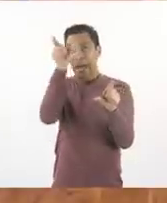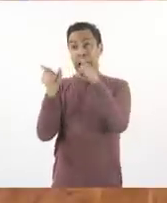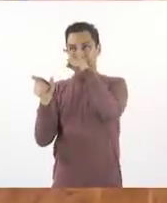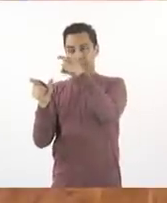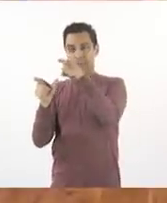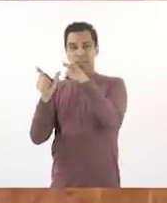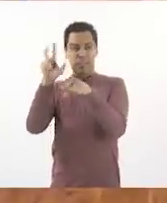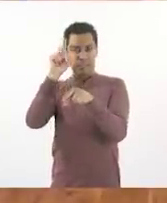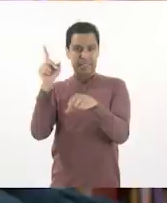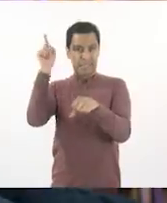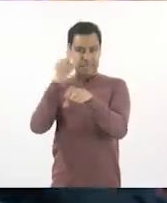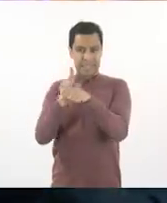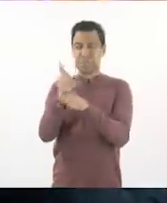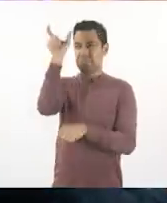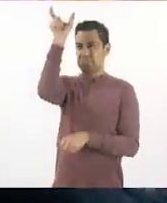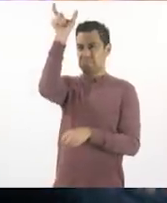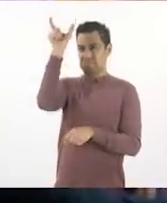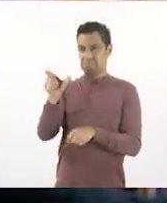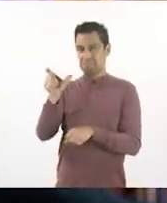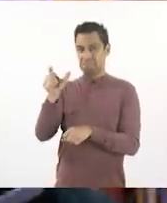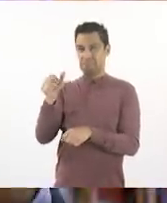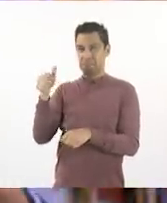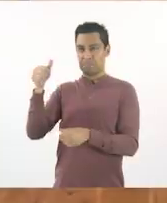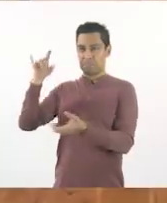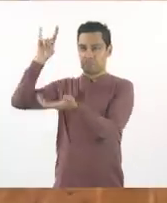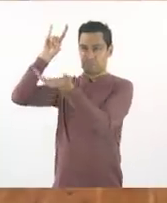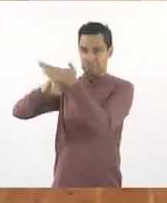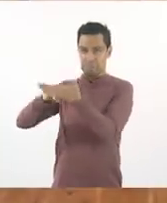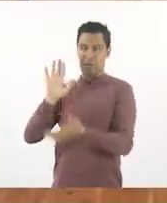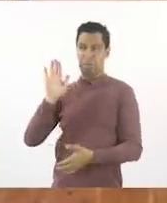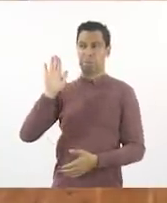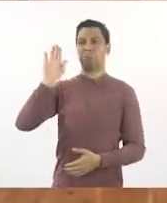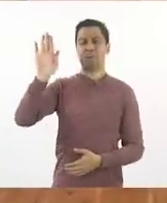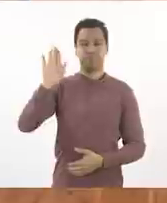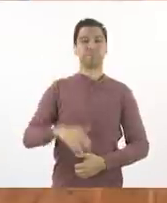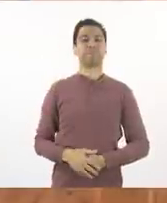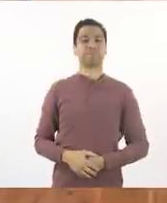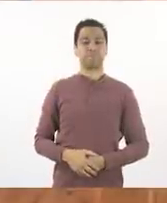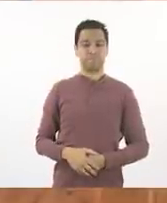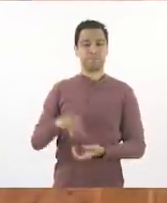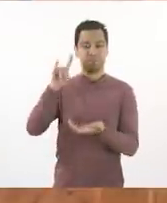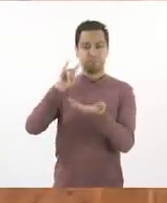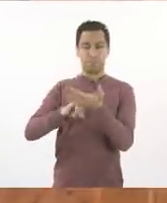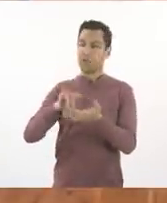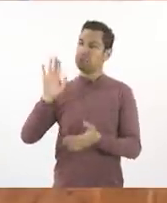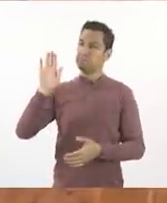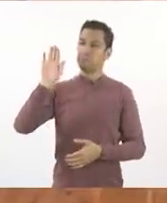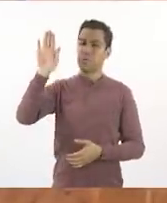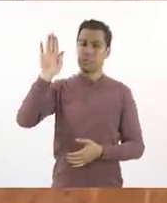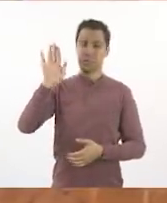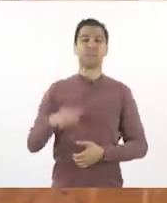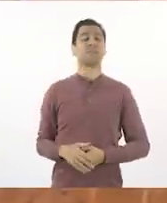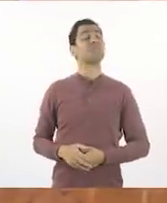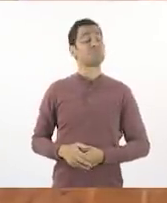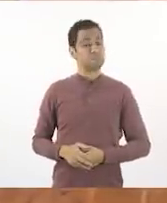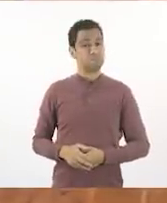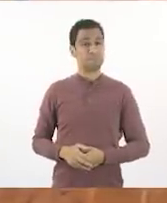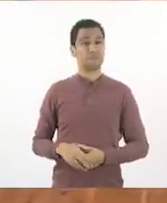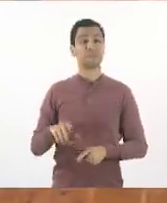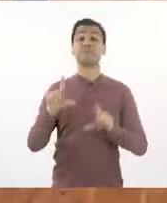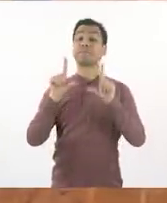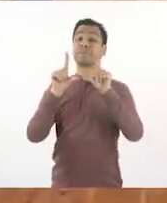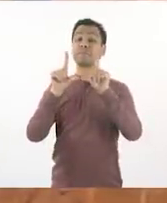días. Muy bien, ustedes niños lo hicieron igual que Eric. Vamos a ver, a pegar otra tarjeta. Vamos a ver. Enséñasela, Eric.